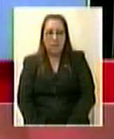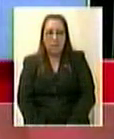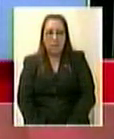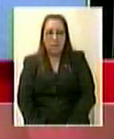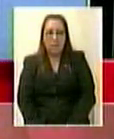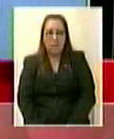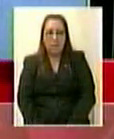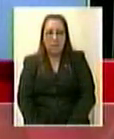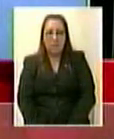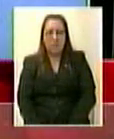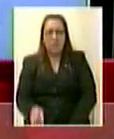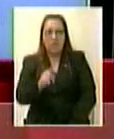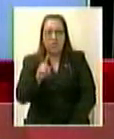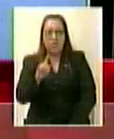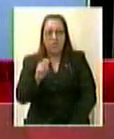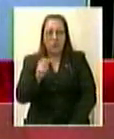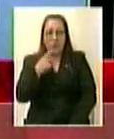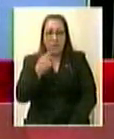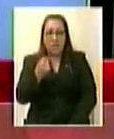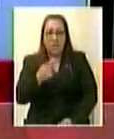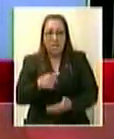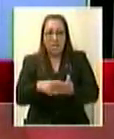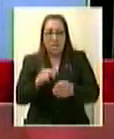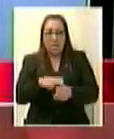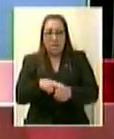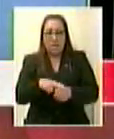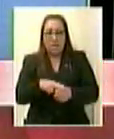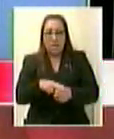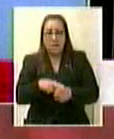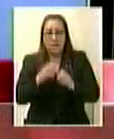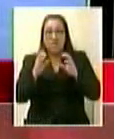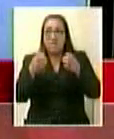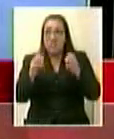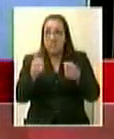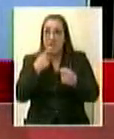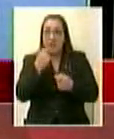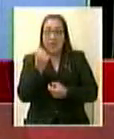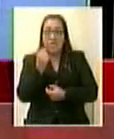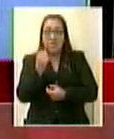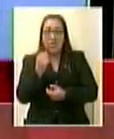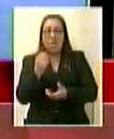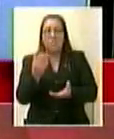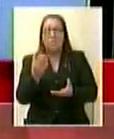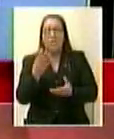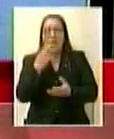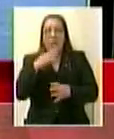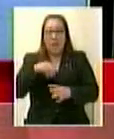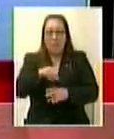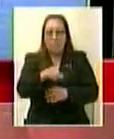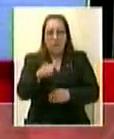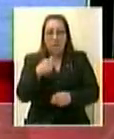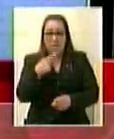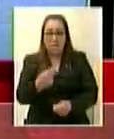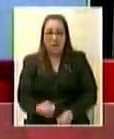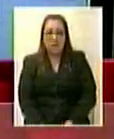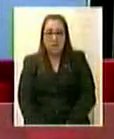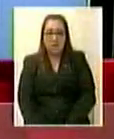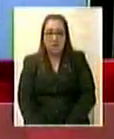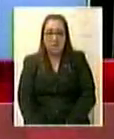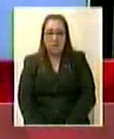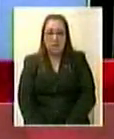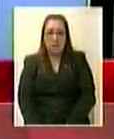los nuevos sucos sabores, o sea, de mi tierra. Este saborcito peruano que tanto te gusta, ahora en casa. Agua de